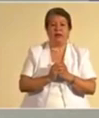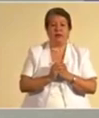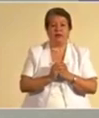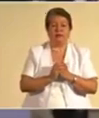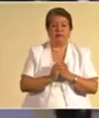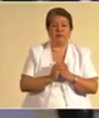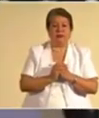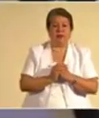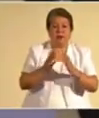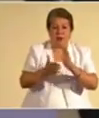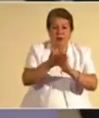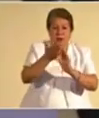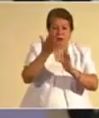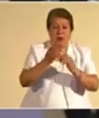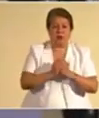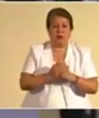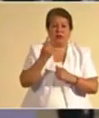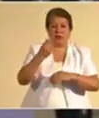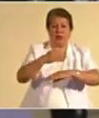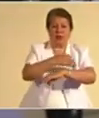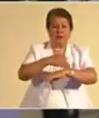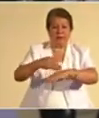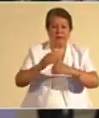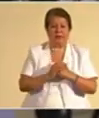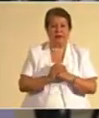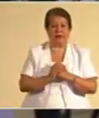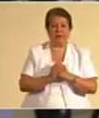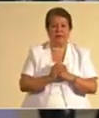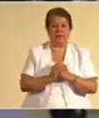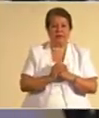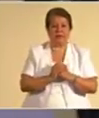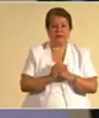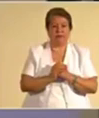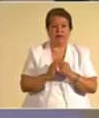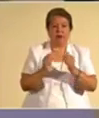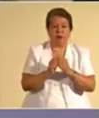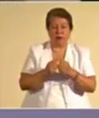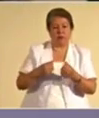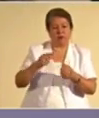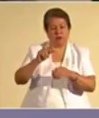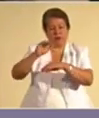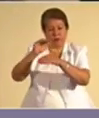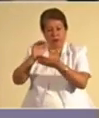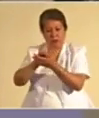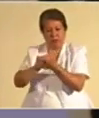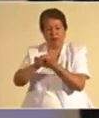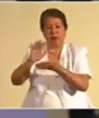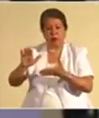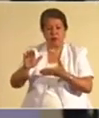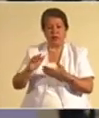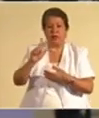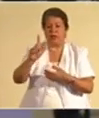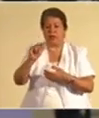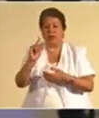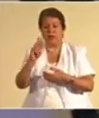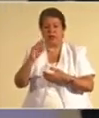construir una familia, con mi esposa Liliana